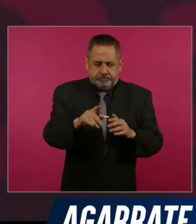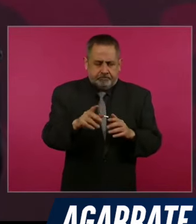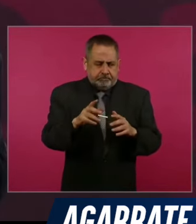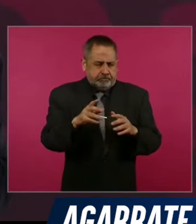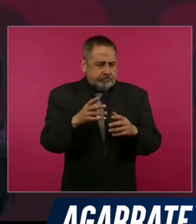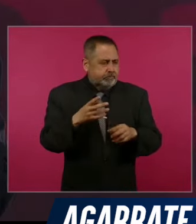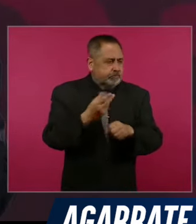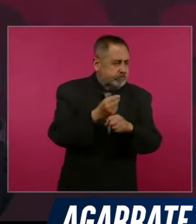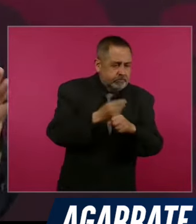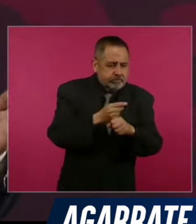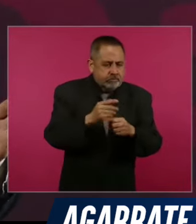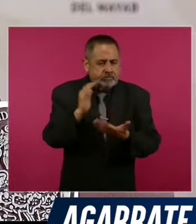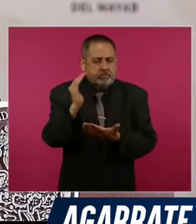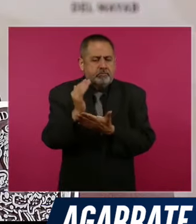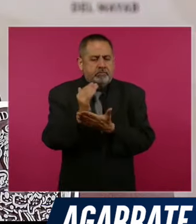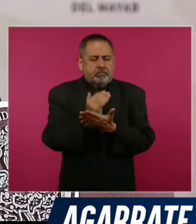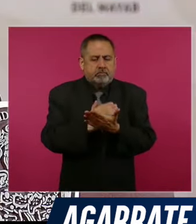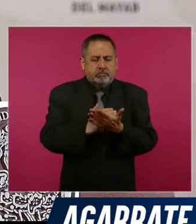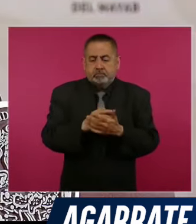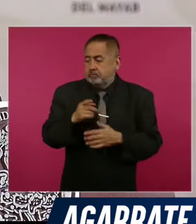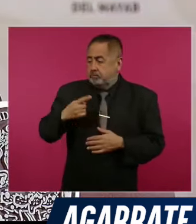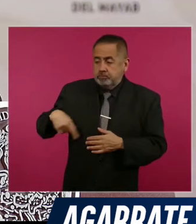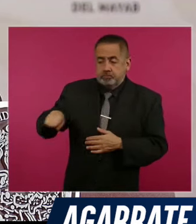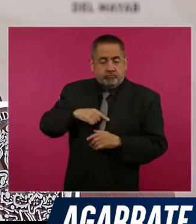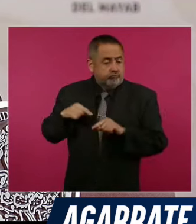Bosque pero están